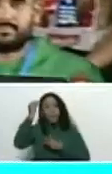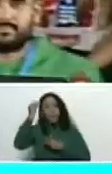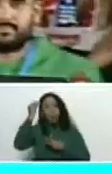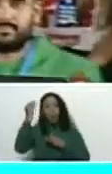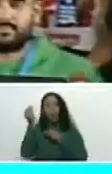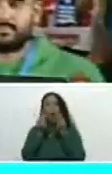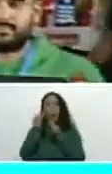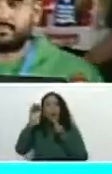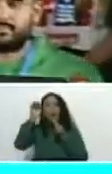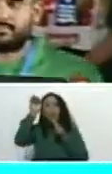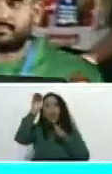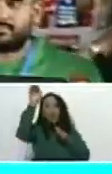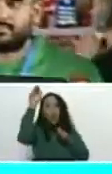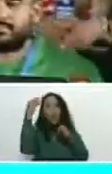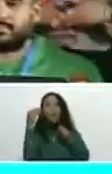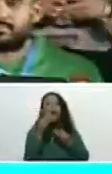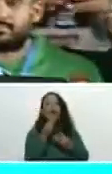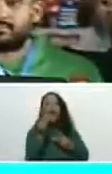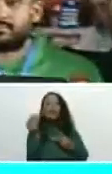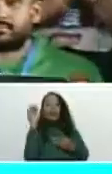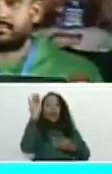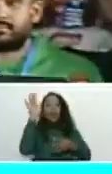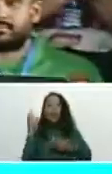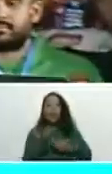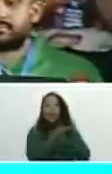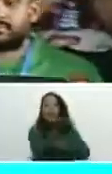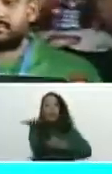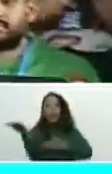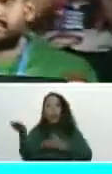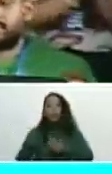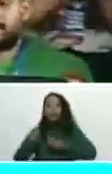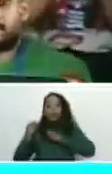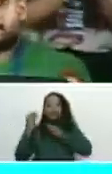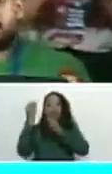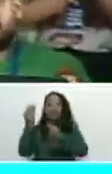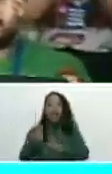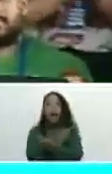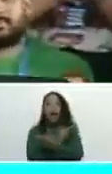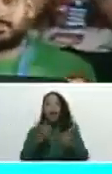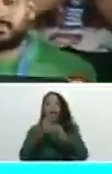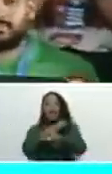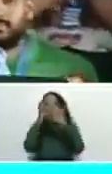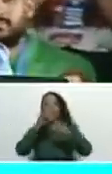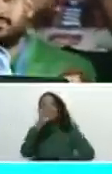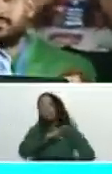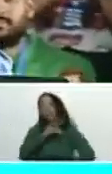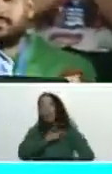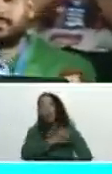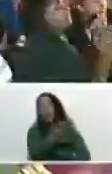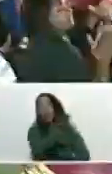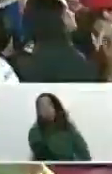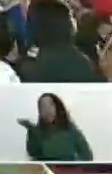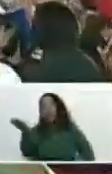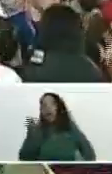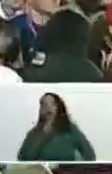futuros, lo hacemos para la juventud, lo hacemos para entregarle patria libre, feliz y soberana a